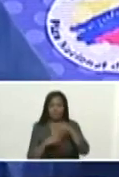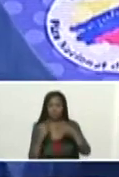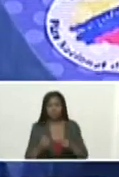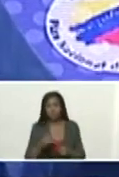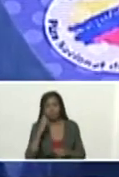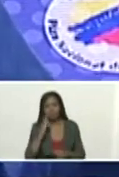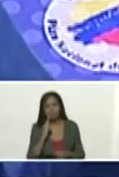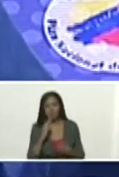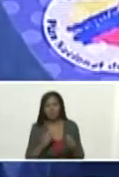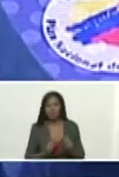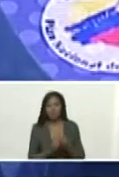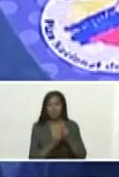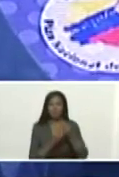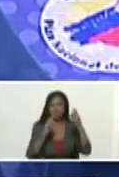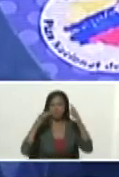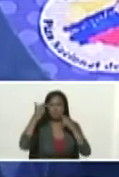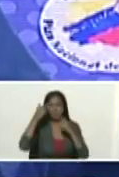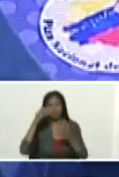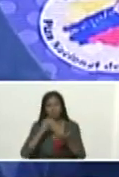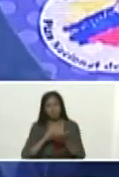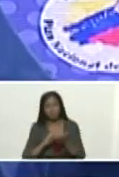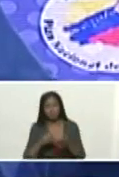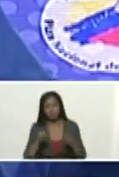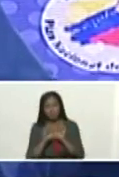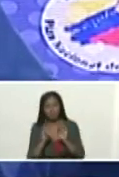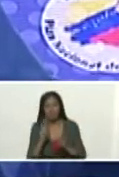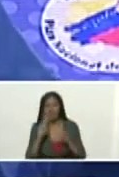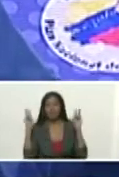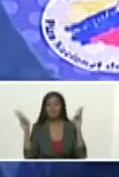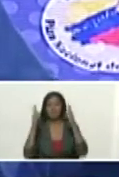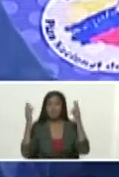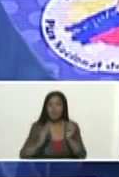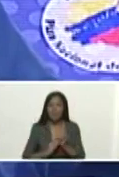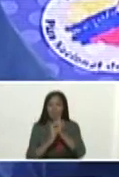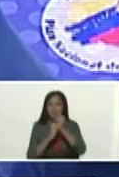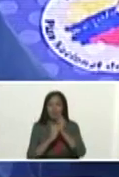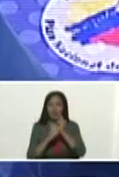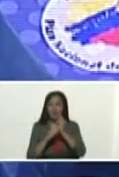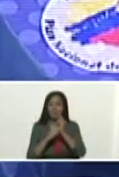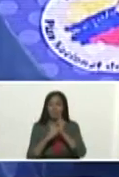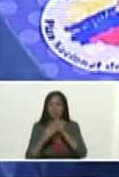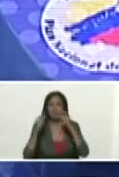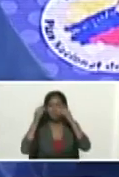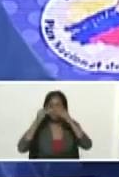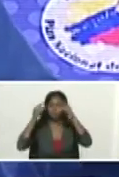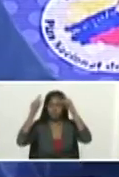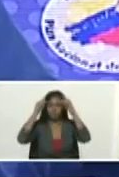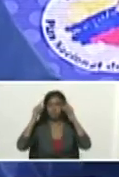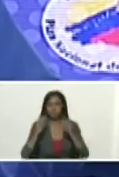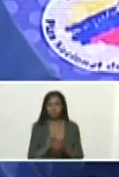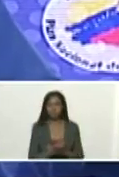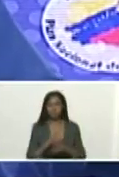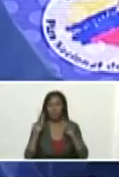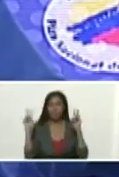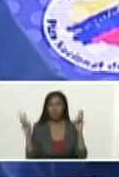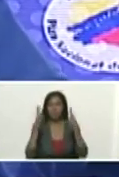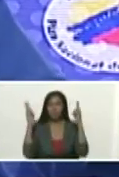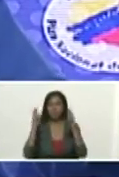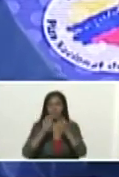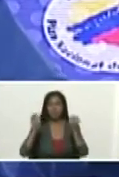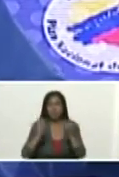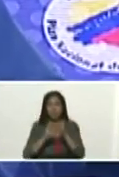bolivariana con el comandante Chávez lo tomó. ¡Que viva el legado del gran Simón Rodríguez! ¡Que viva la